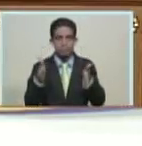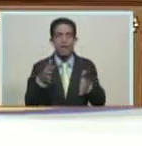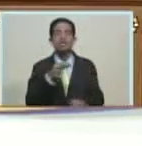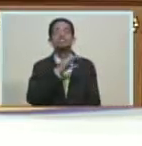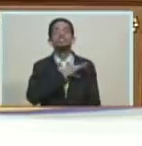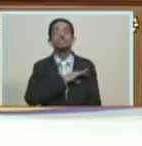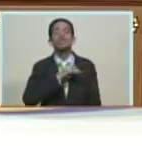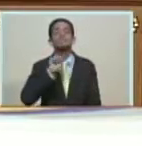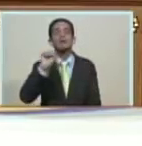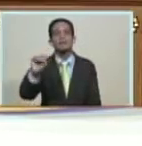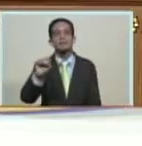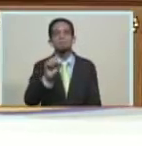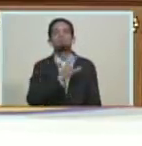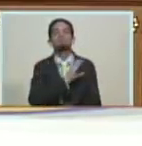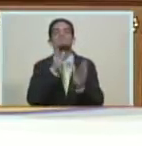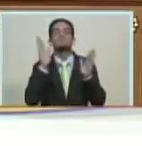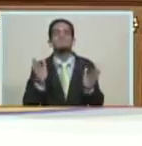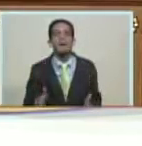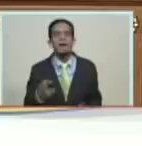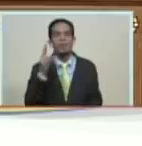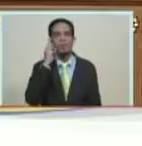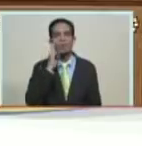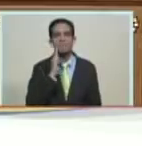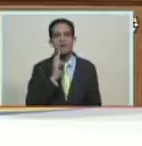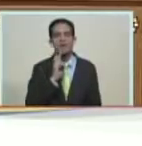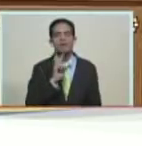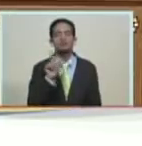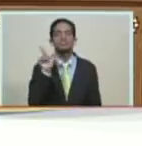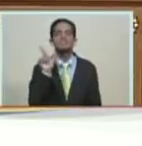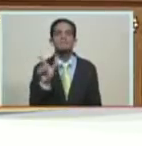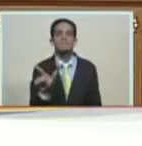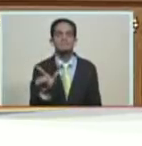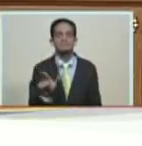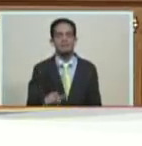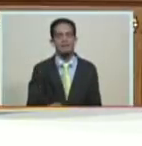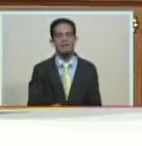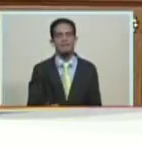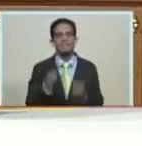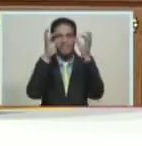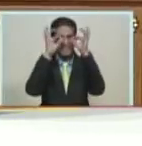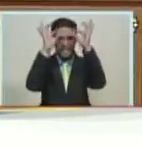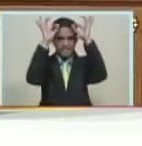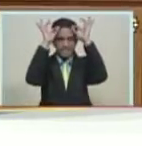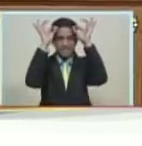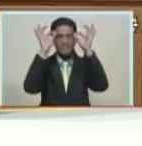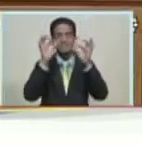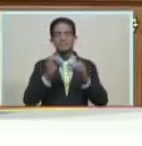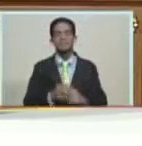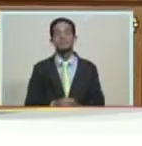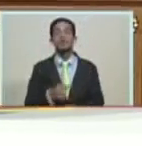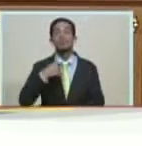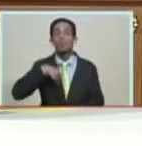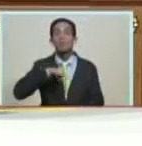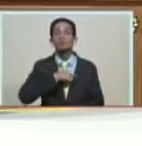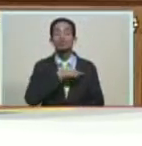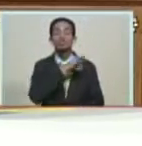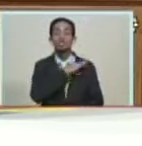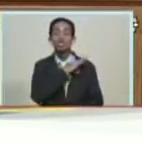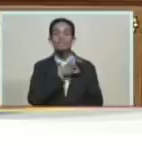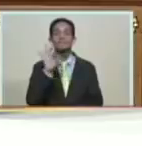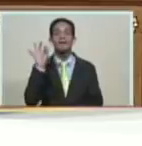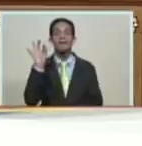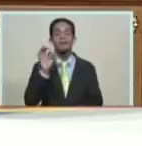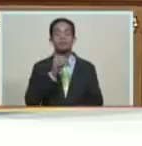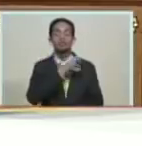socialismo, cristiano, bolivariano, chavista, robinsoniano, zamorista, nuestro socialismo del siglo